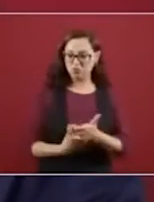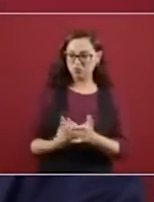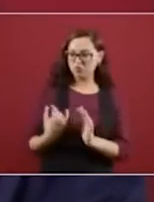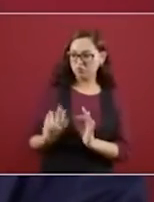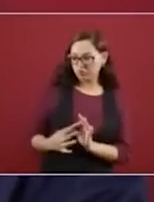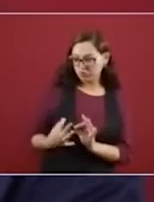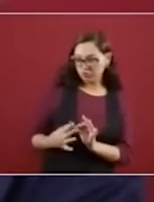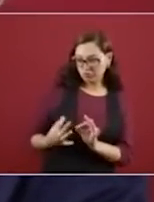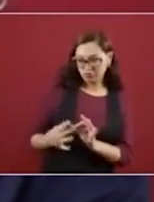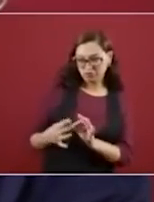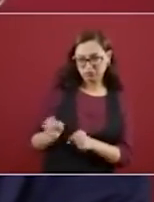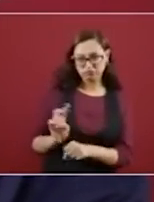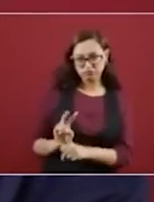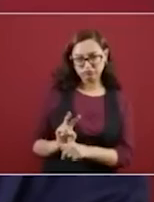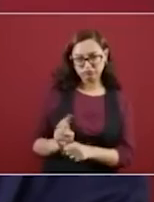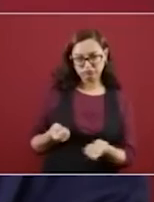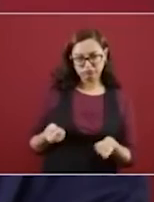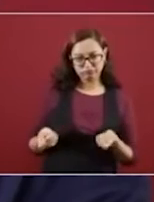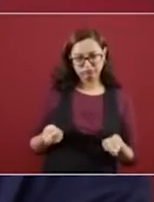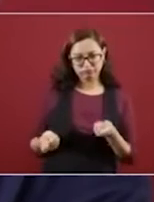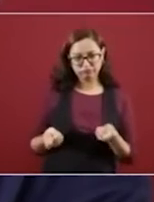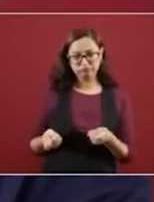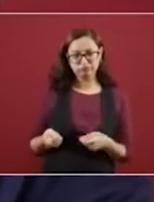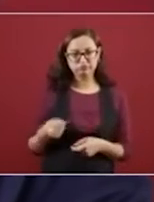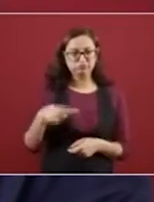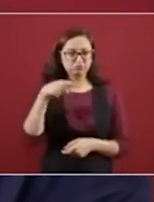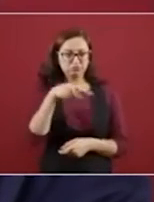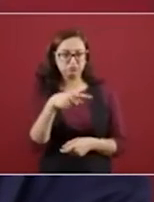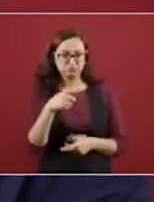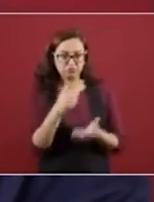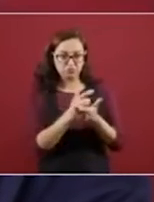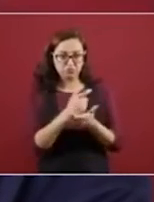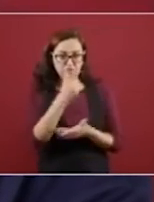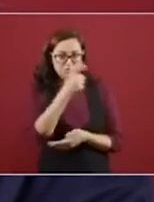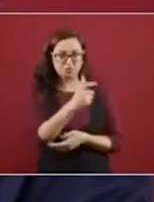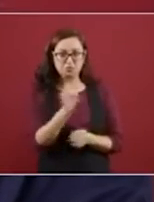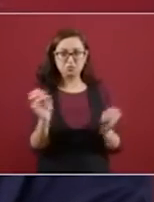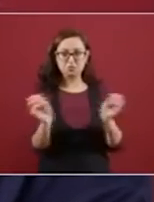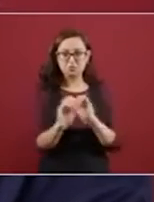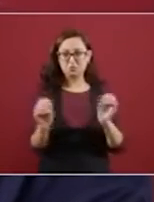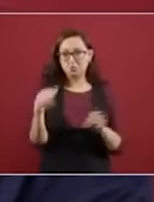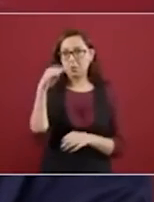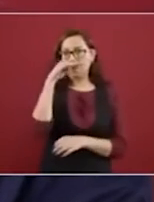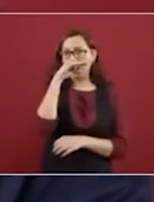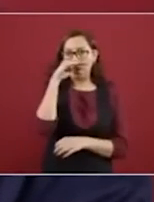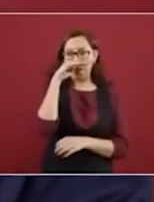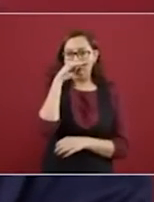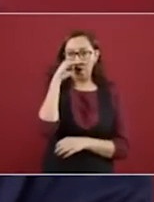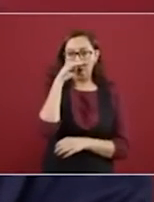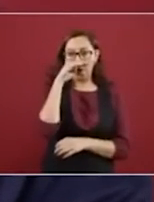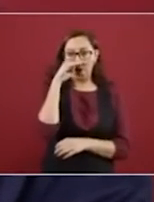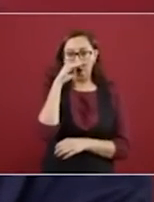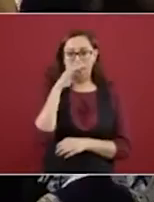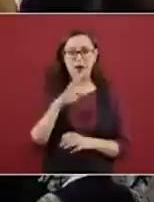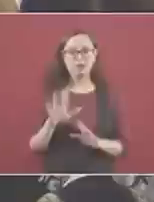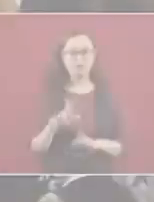lo va a hacer sin cobrar nada, es una